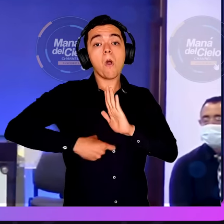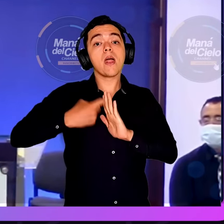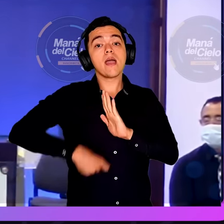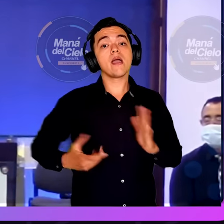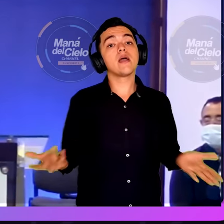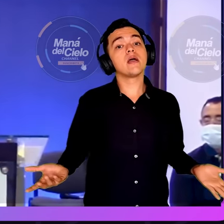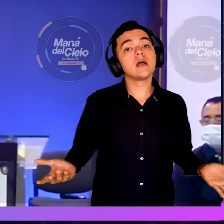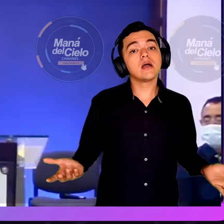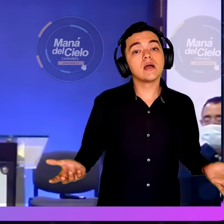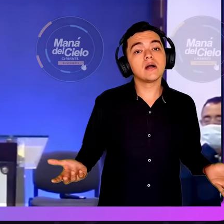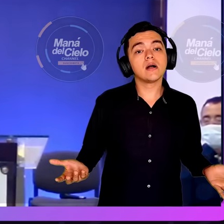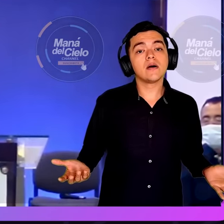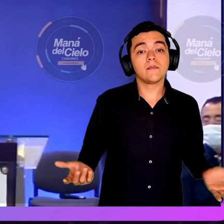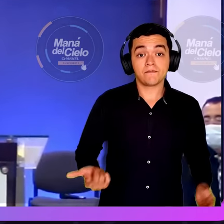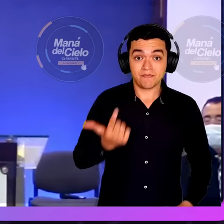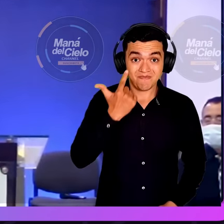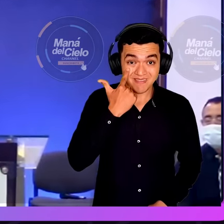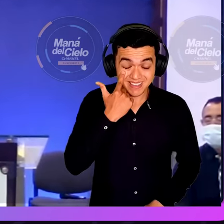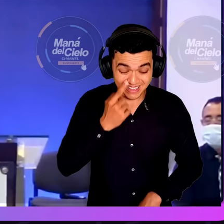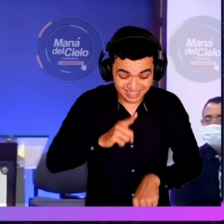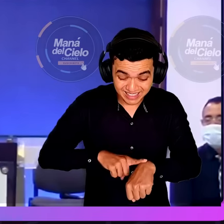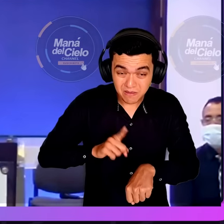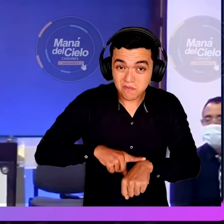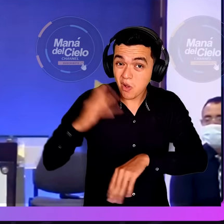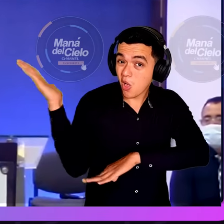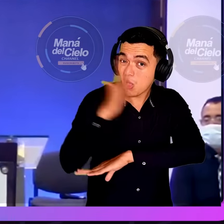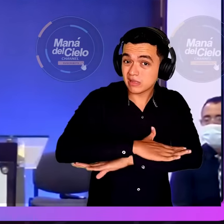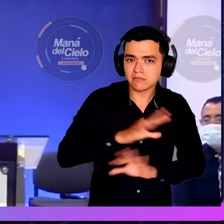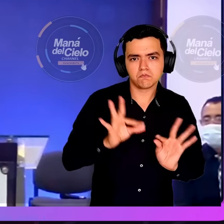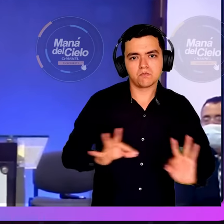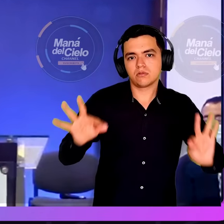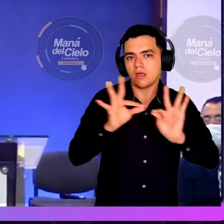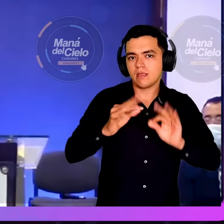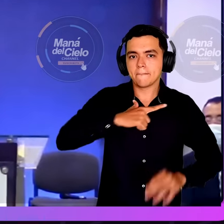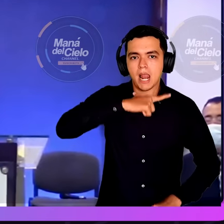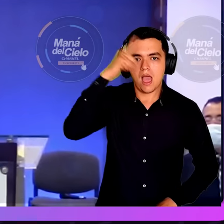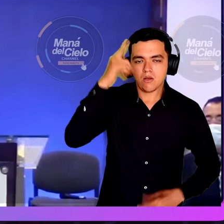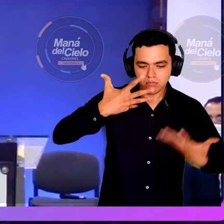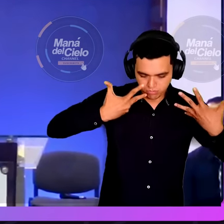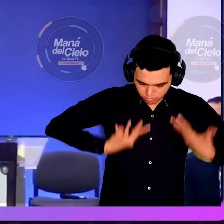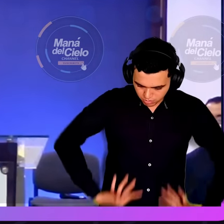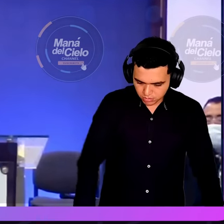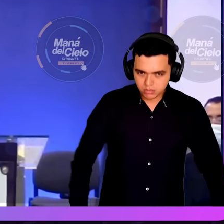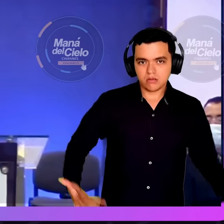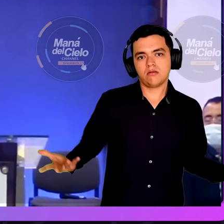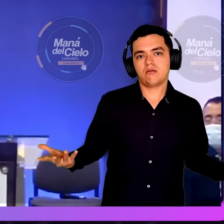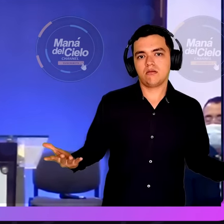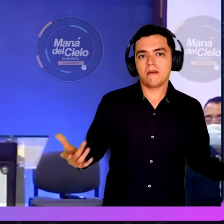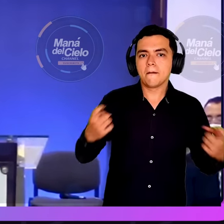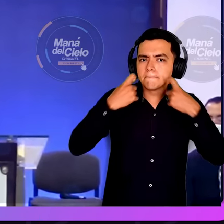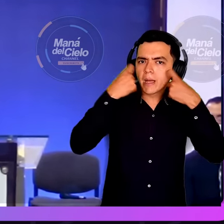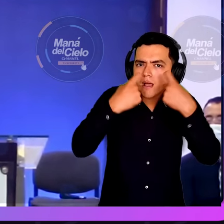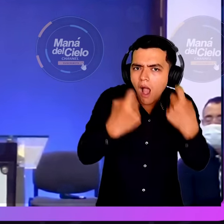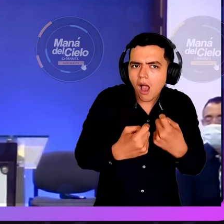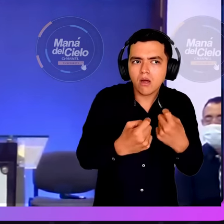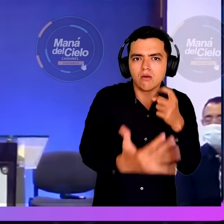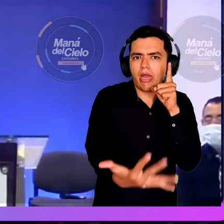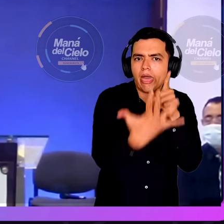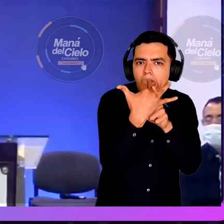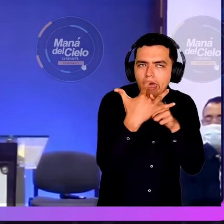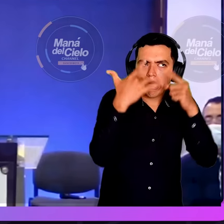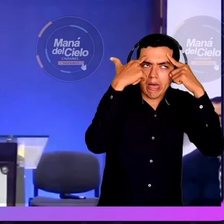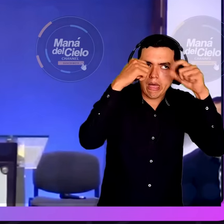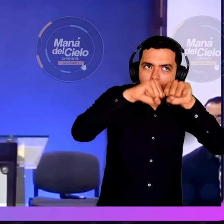para evangelizar, para cantar. Amén. También se necesita. Oh, pero necesitamos unción para andar